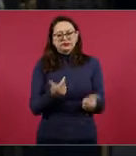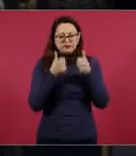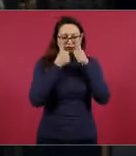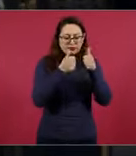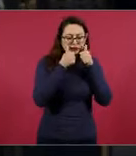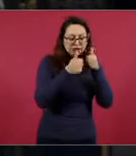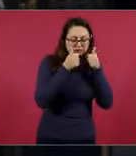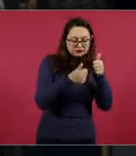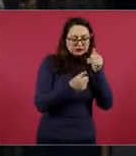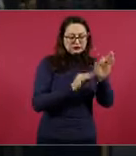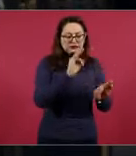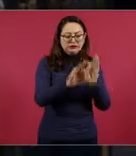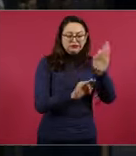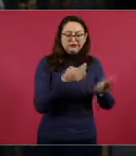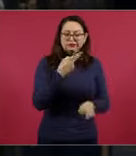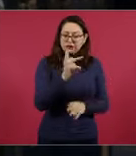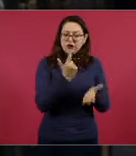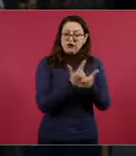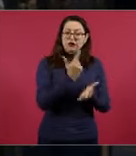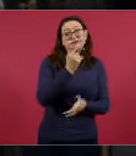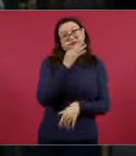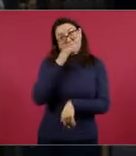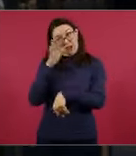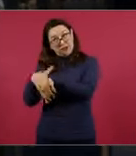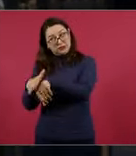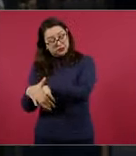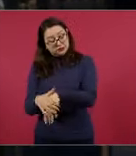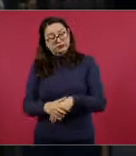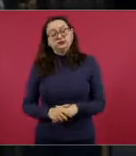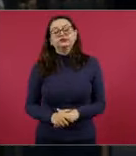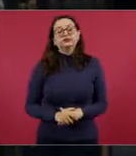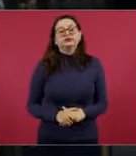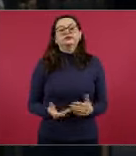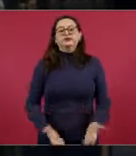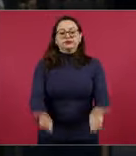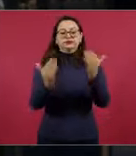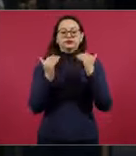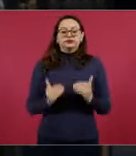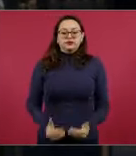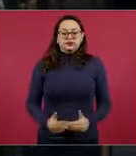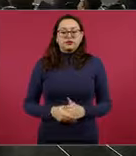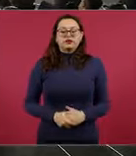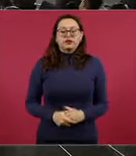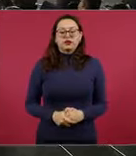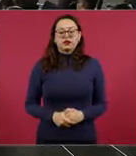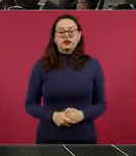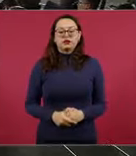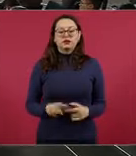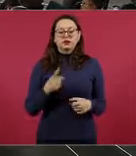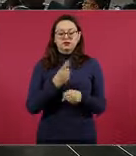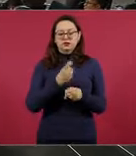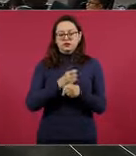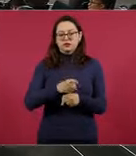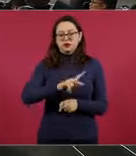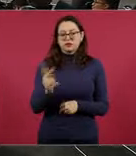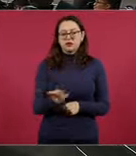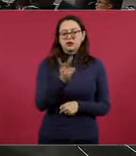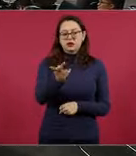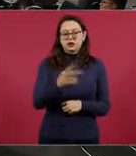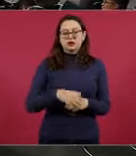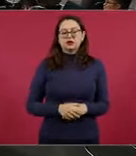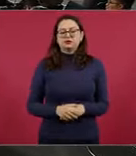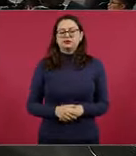me pidió que le diera este aviso. Y bueno, pasando rápidamente a la primera pregunta, ¿qué va a pasar con